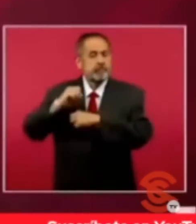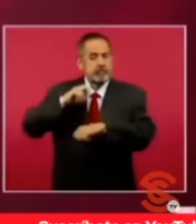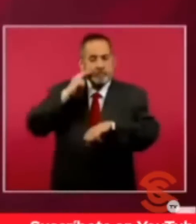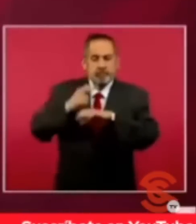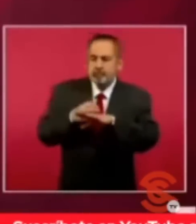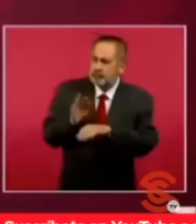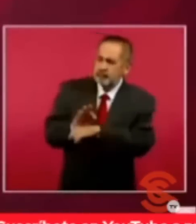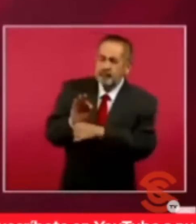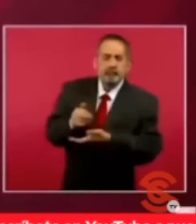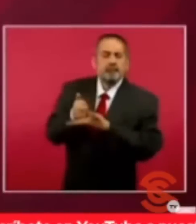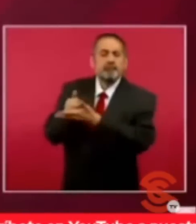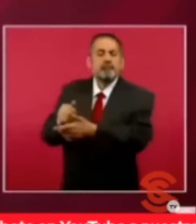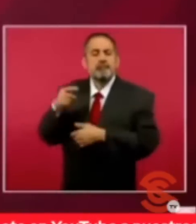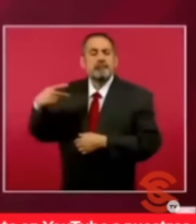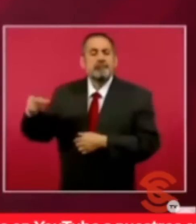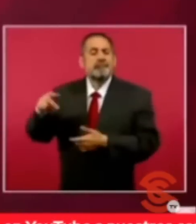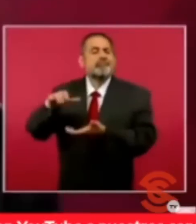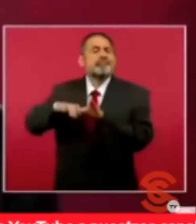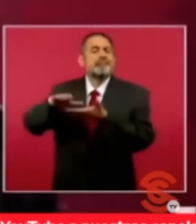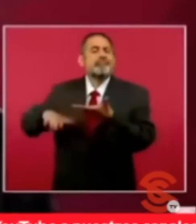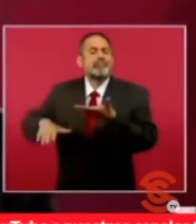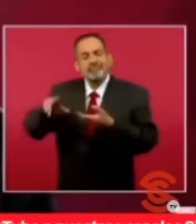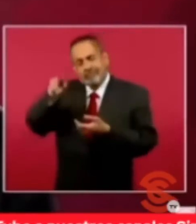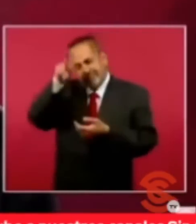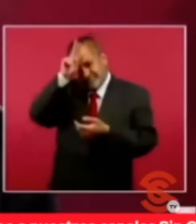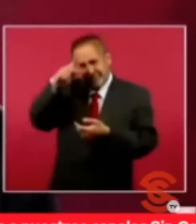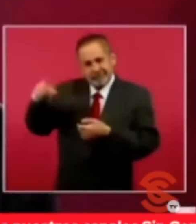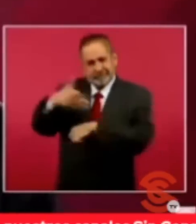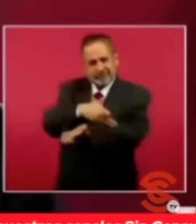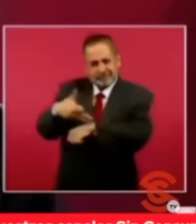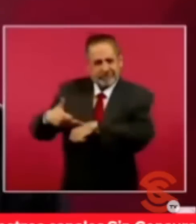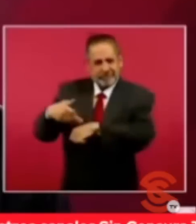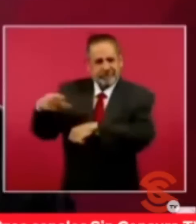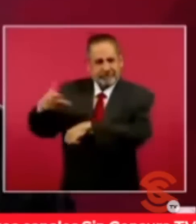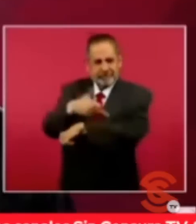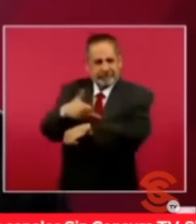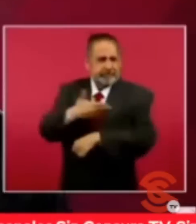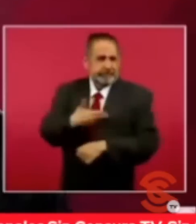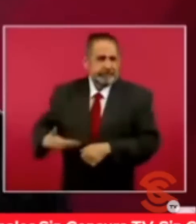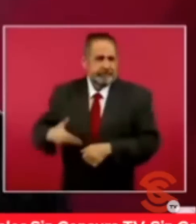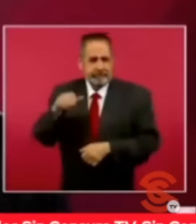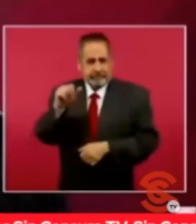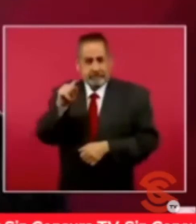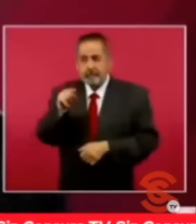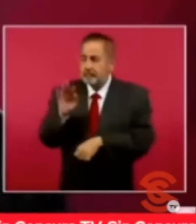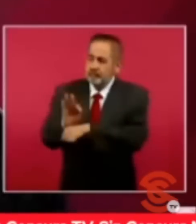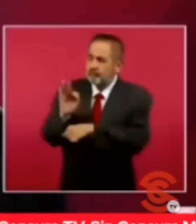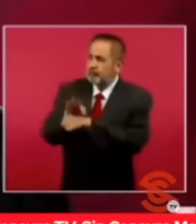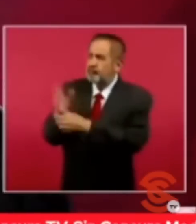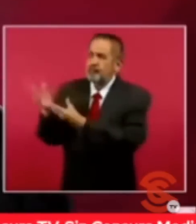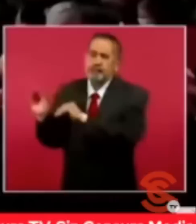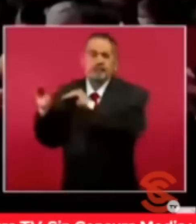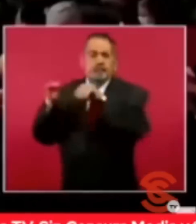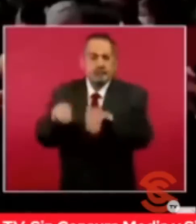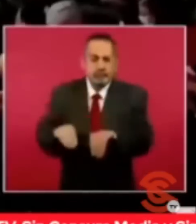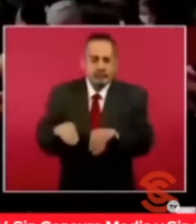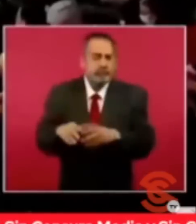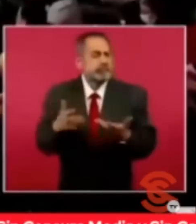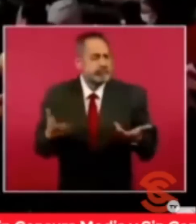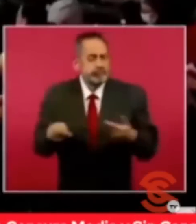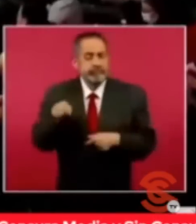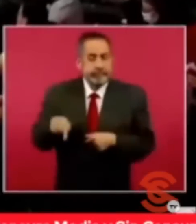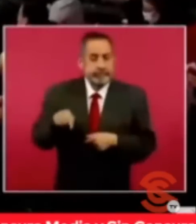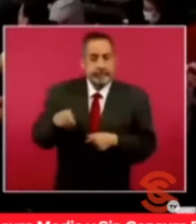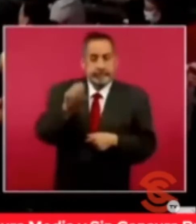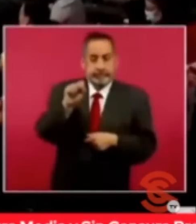traslado, de brindar todas las condiciones de seguridad a la familia del presidente Castillo, y actualmente son quienes mantienen